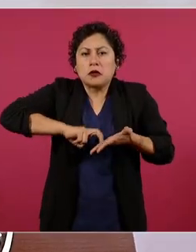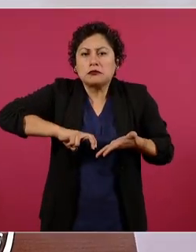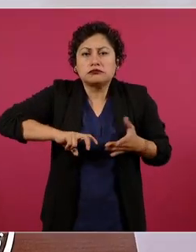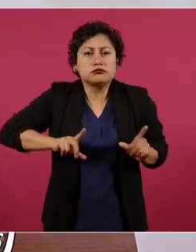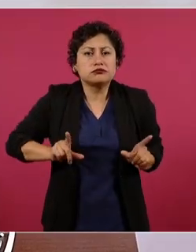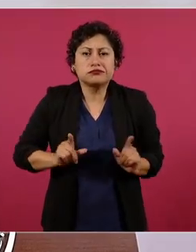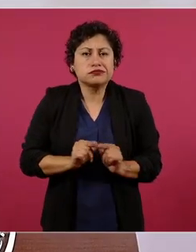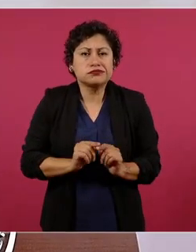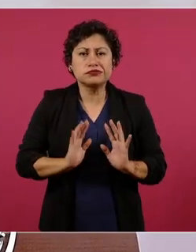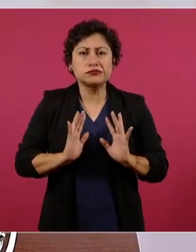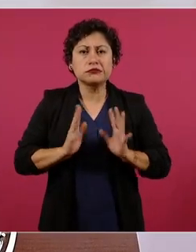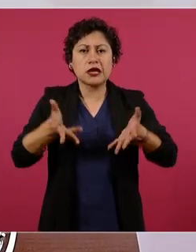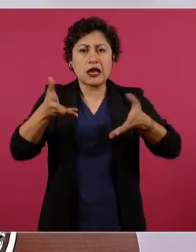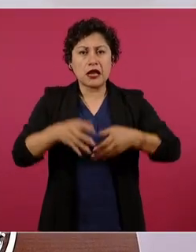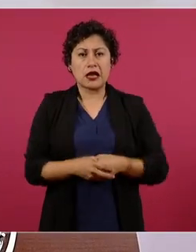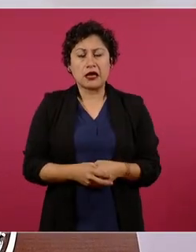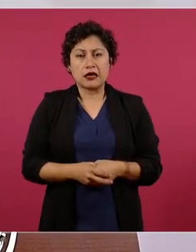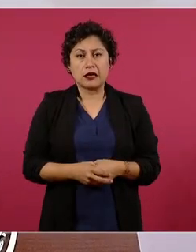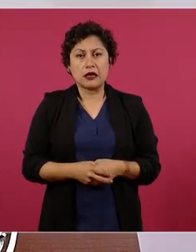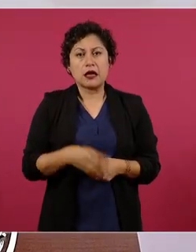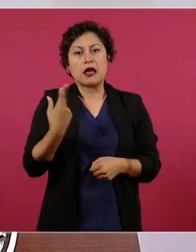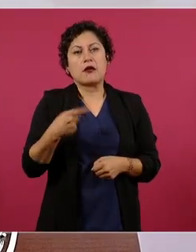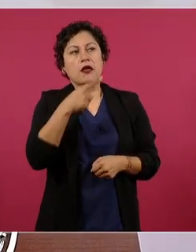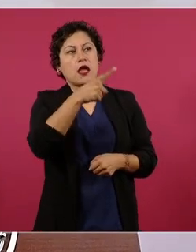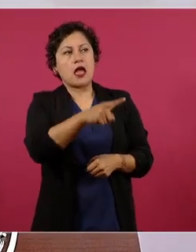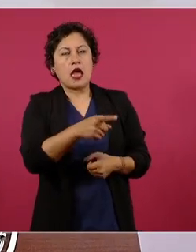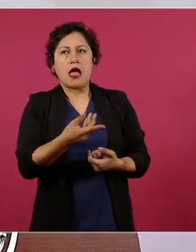¿Qué no es de sabios cambiar de opinión?